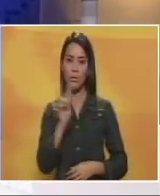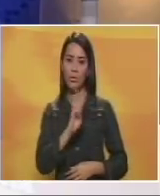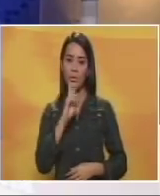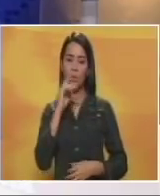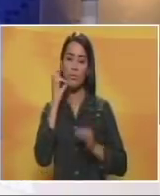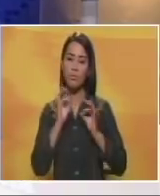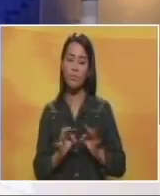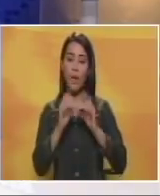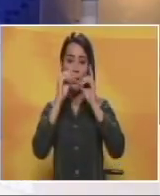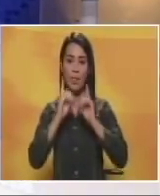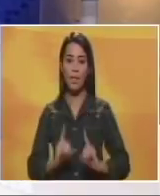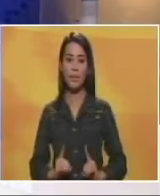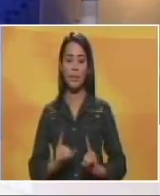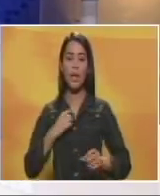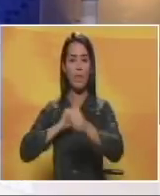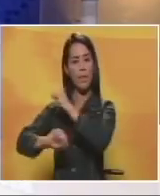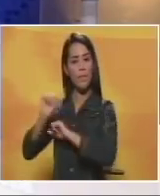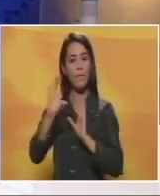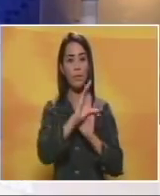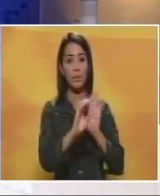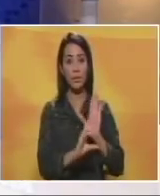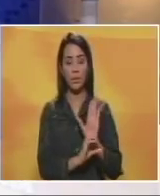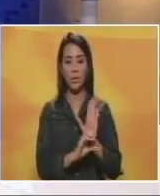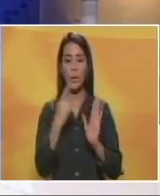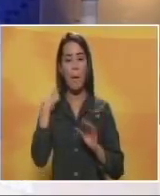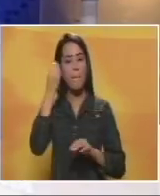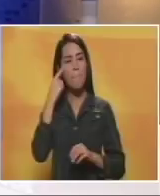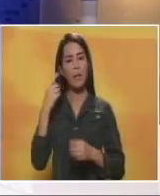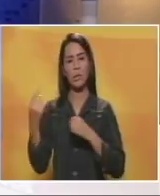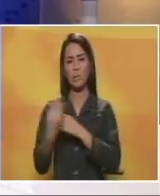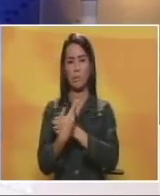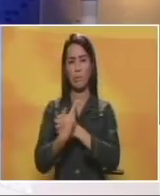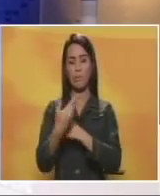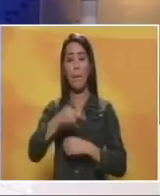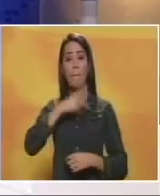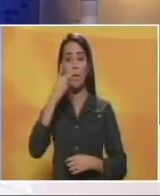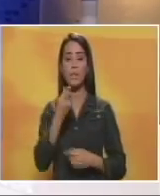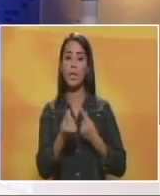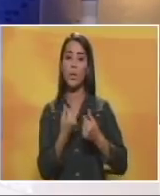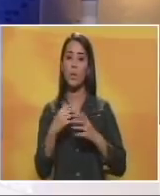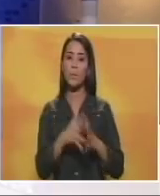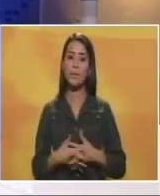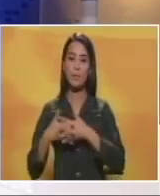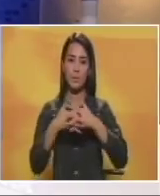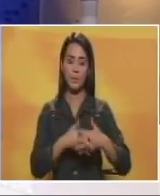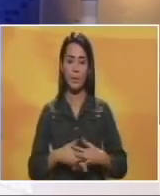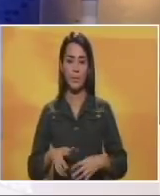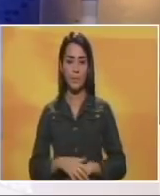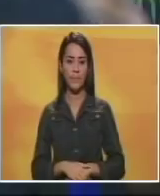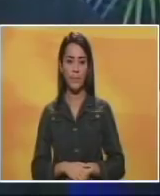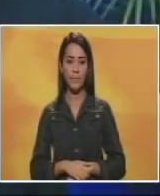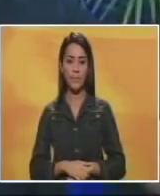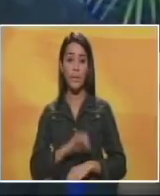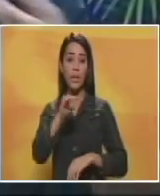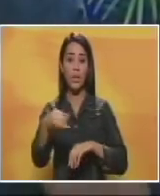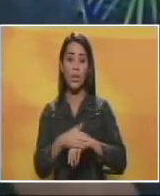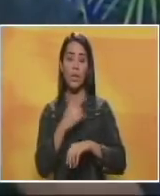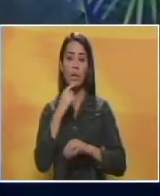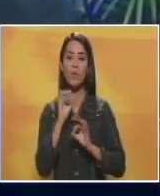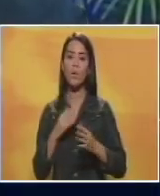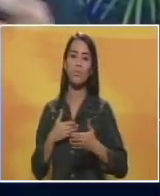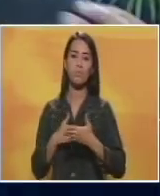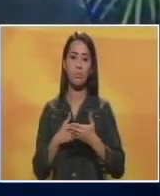firme decisión de defender la Constitución ante lo que considera agresiones políticas y económicas estadounidenses. Rodríguez denunció un intento de